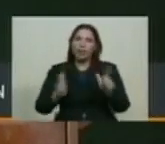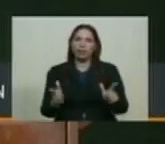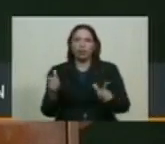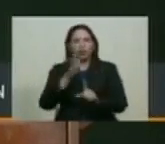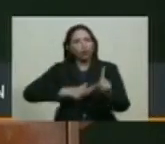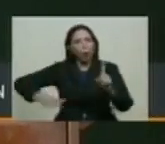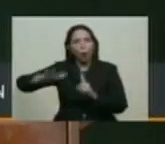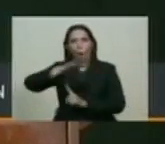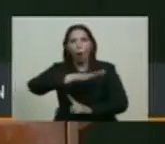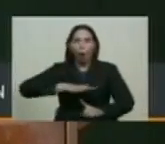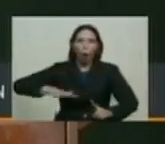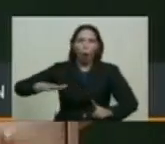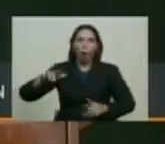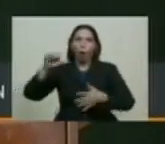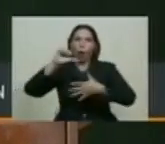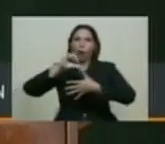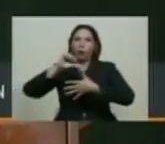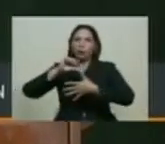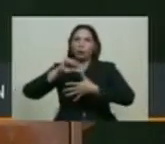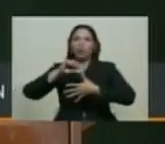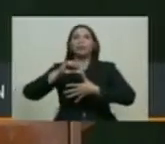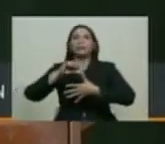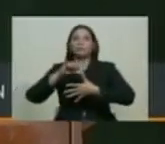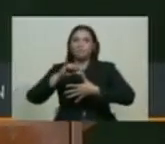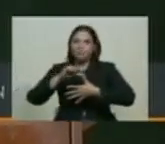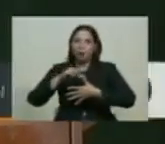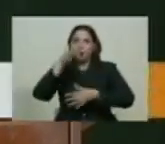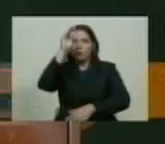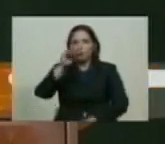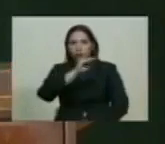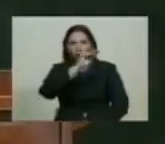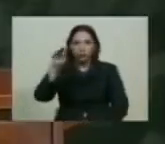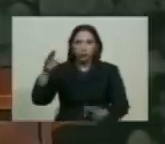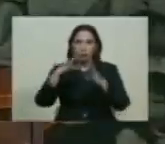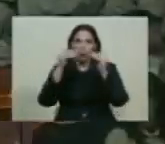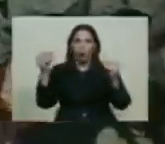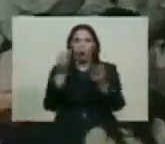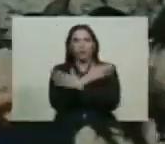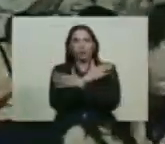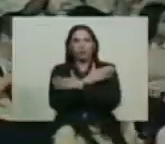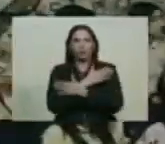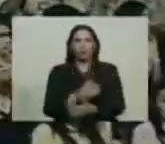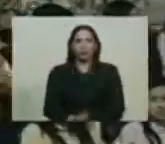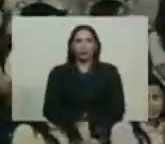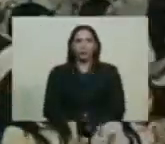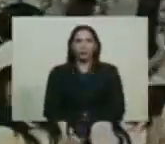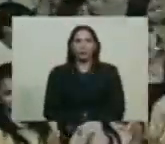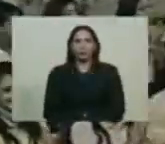este continente. Mil bendiciones, muchachos y muchachas. Felicitaciones.